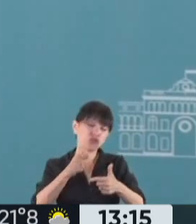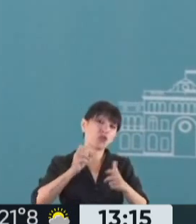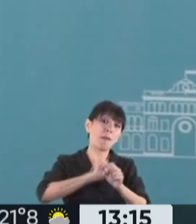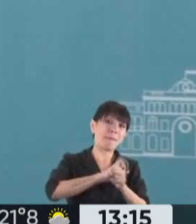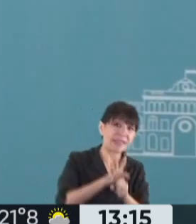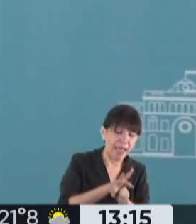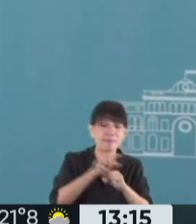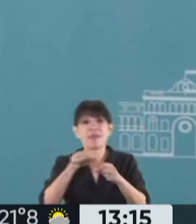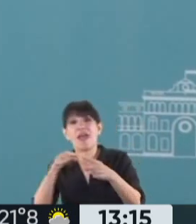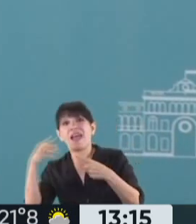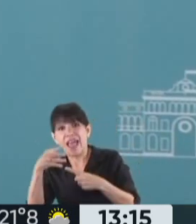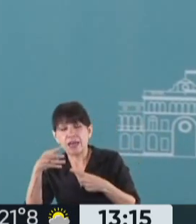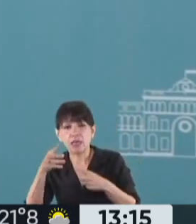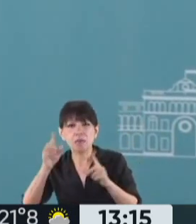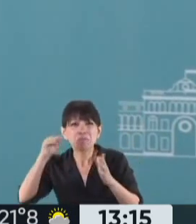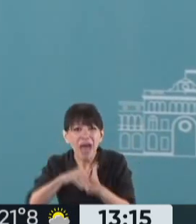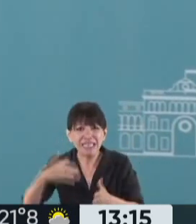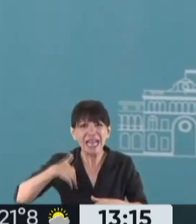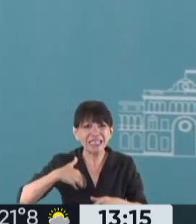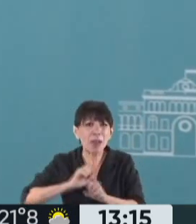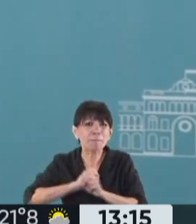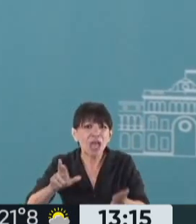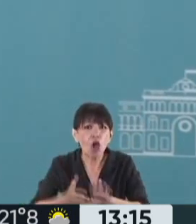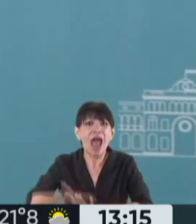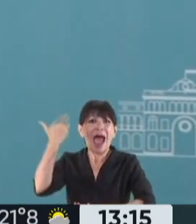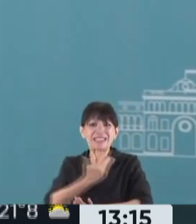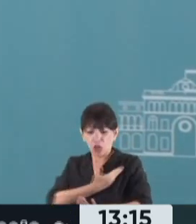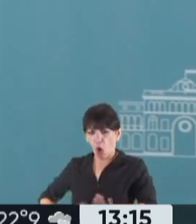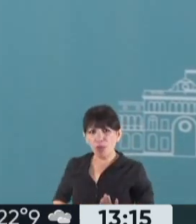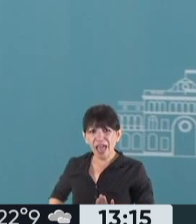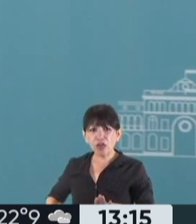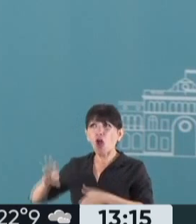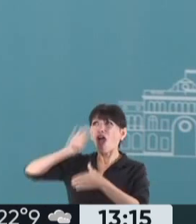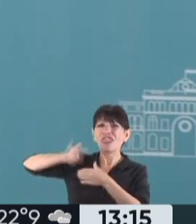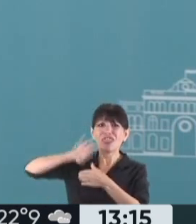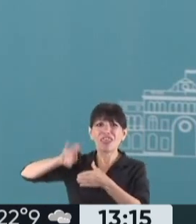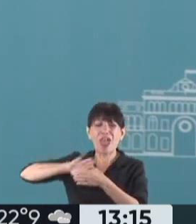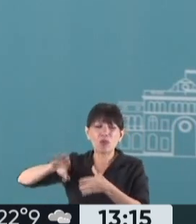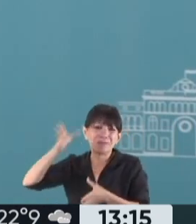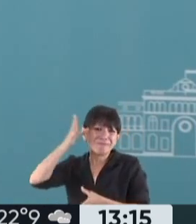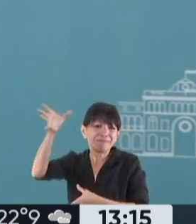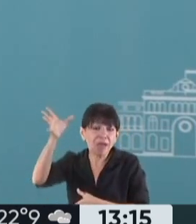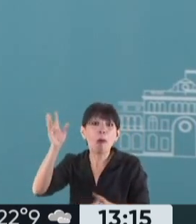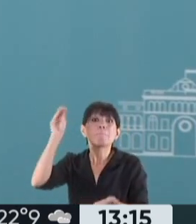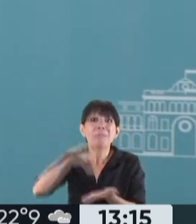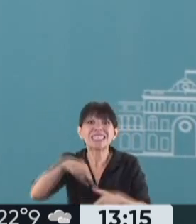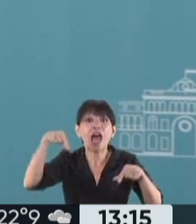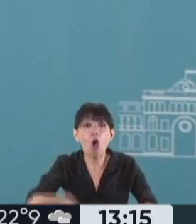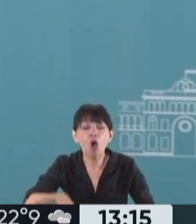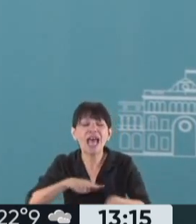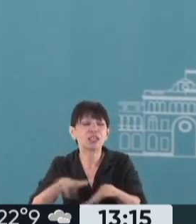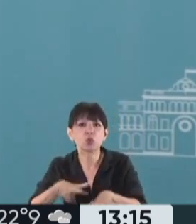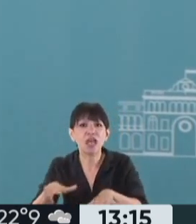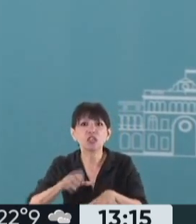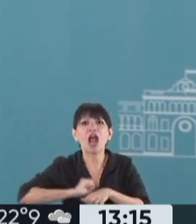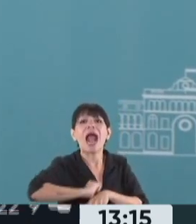una crisis previa que es la del endeudamiento que nos dejó el gobierno anterior y una crisis reciente que es la de la sequía, con lo cual en la Argentina estamos